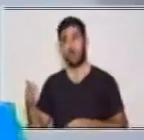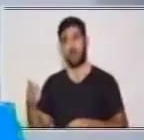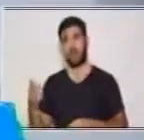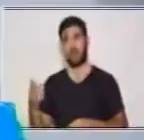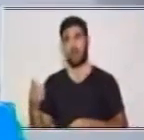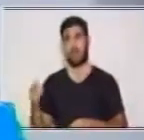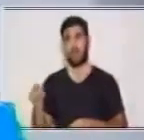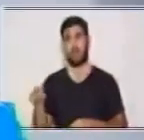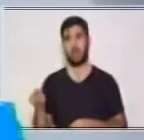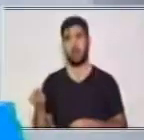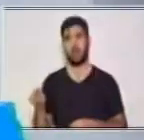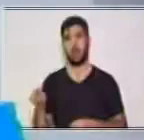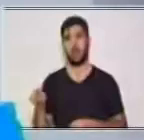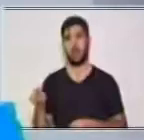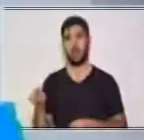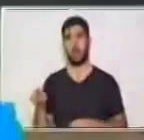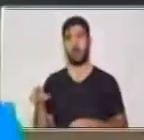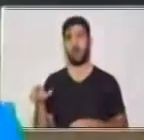a